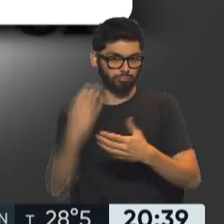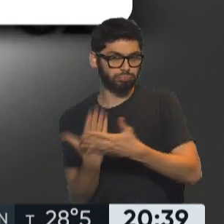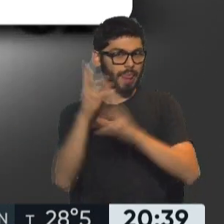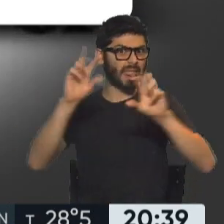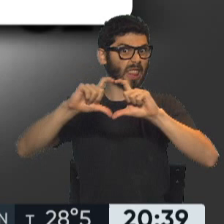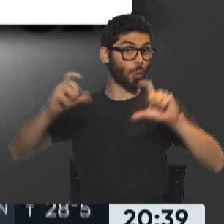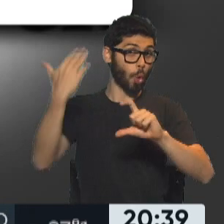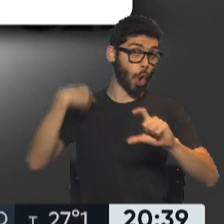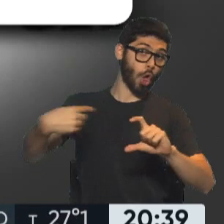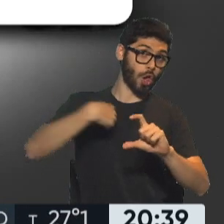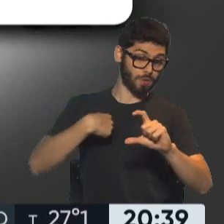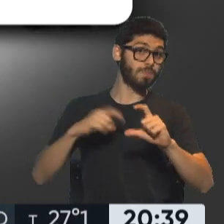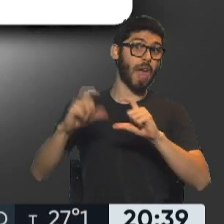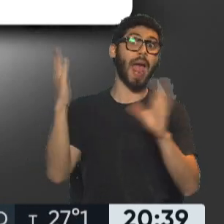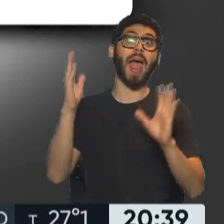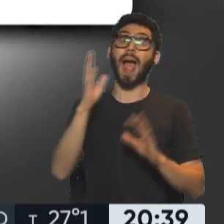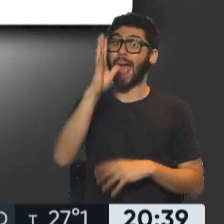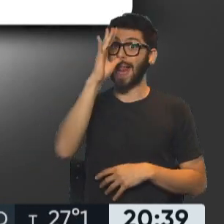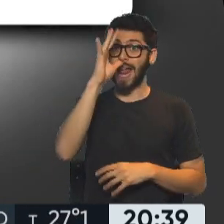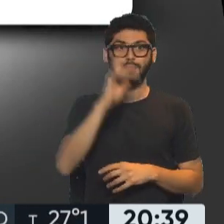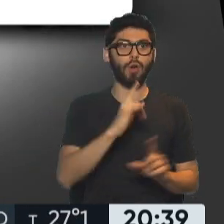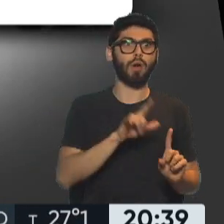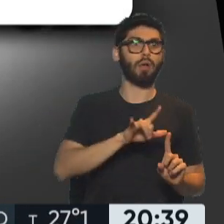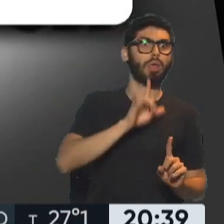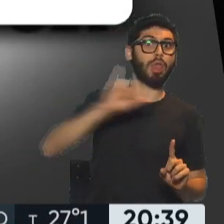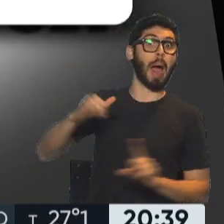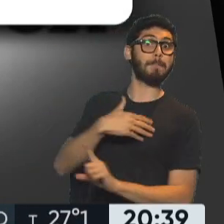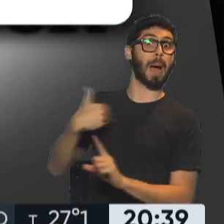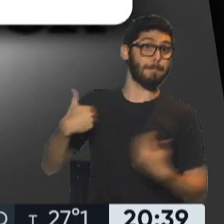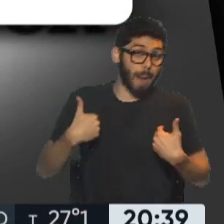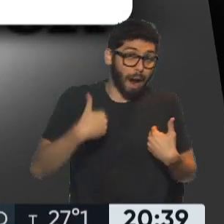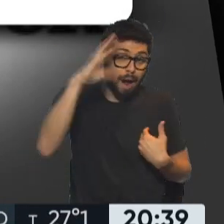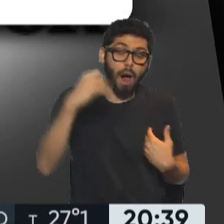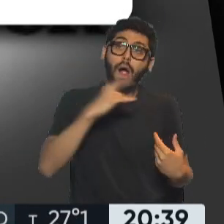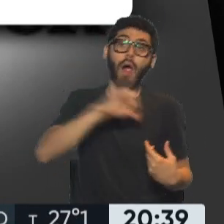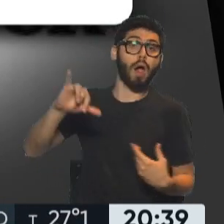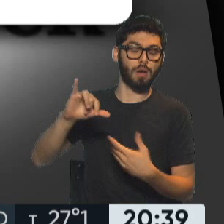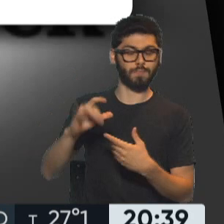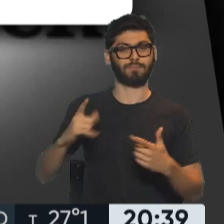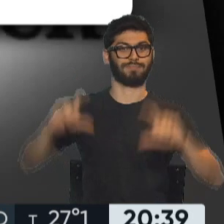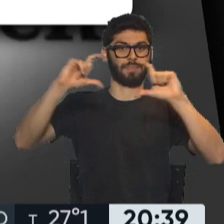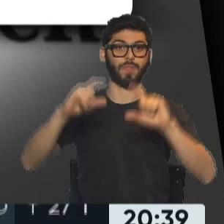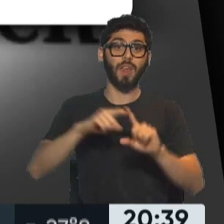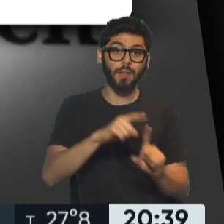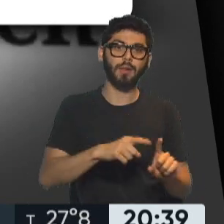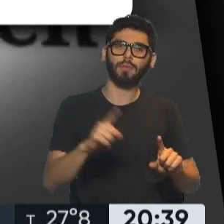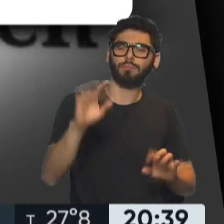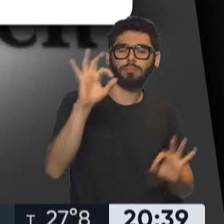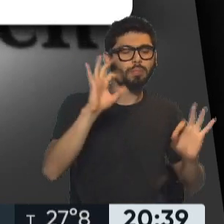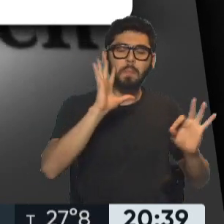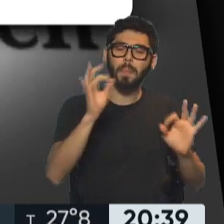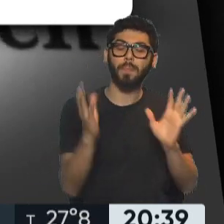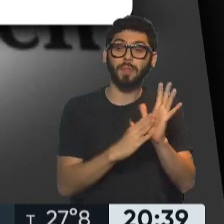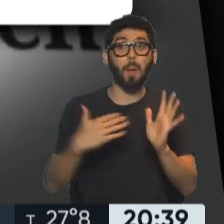el título que puso Clarín en ese momento de la acusación que hacían contra su mamá. En una muestra perfecta de la estrategia de persecución contra toda